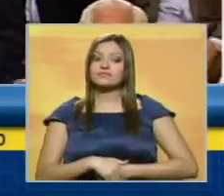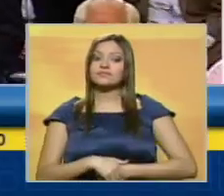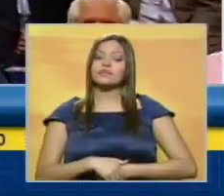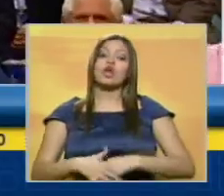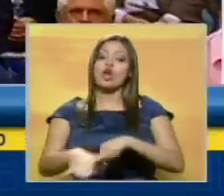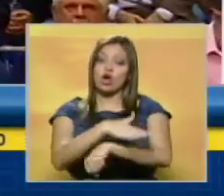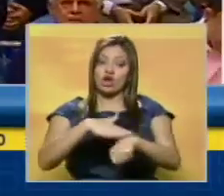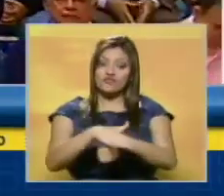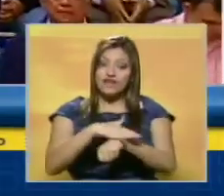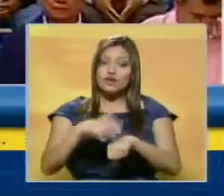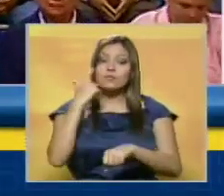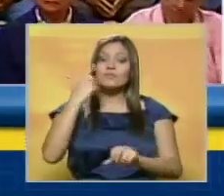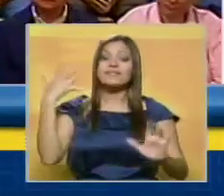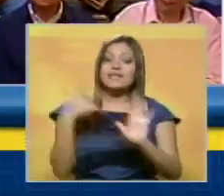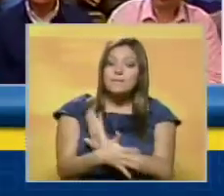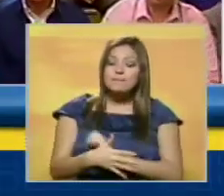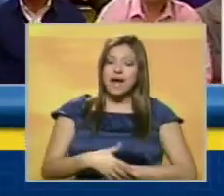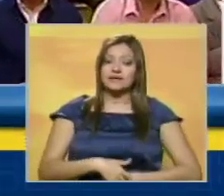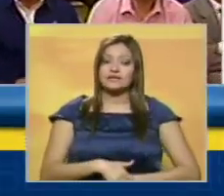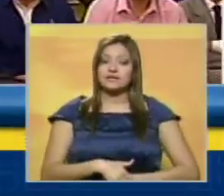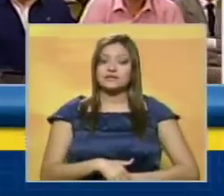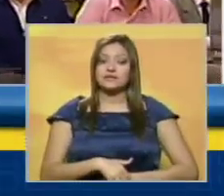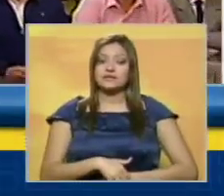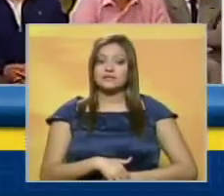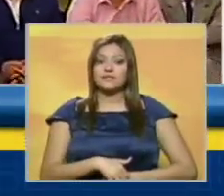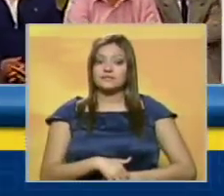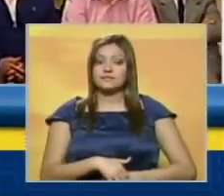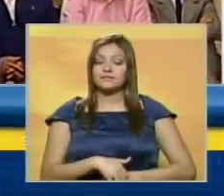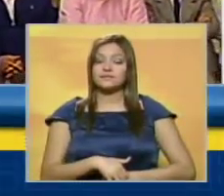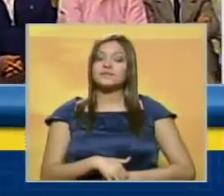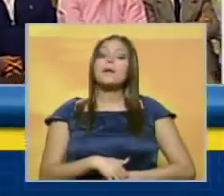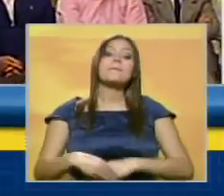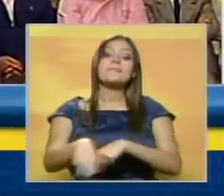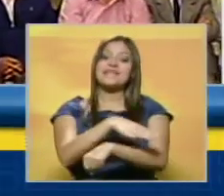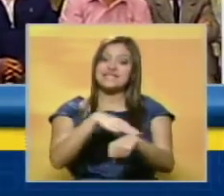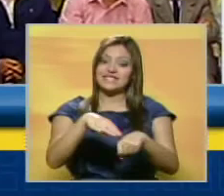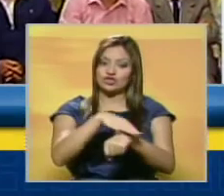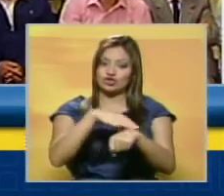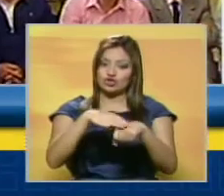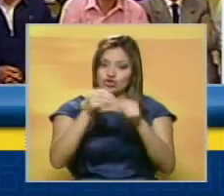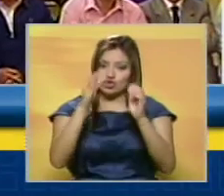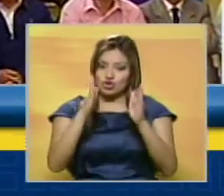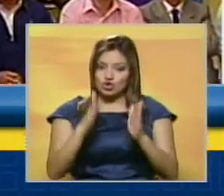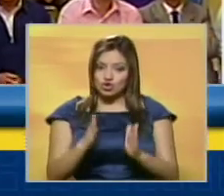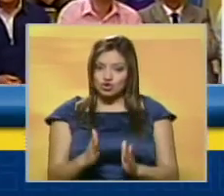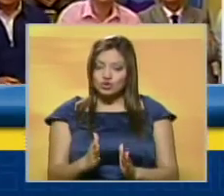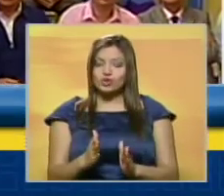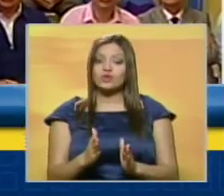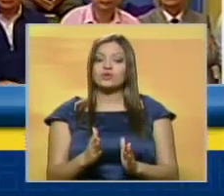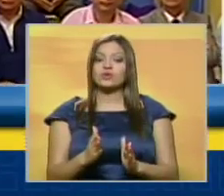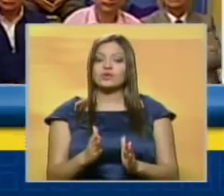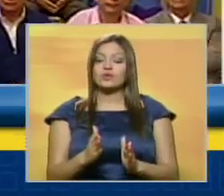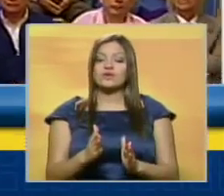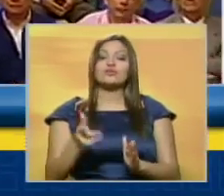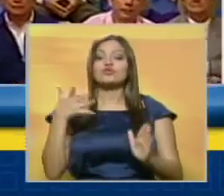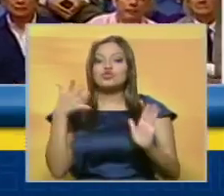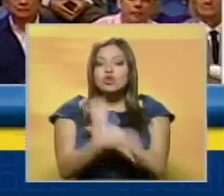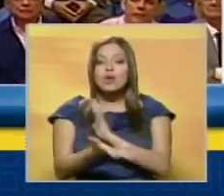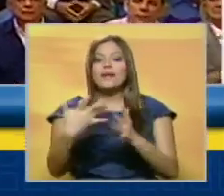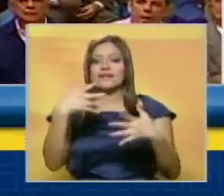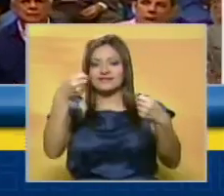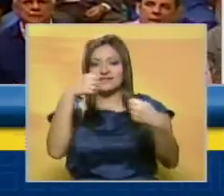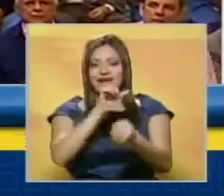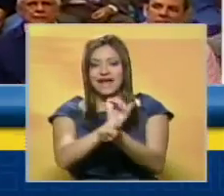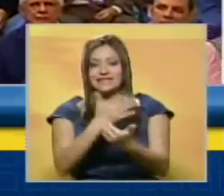del gobierno lo que les pase. Cuando la ministro de régimen penitenciario